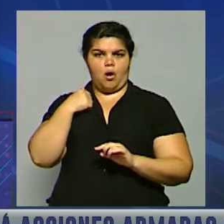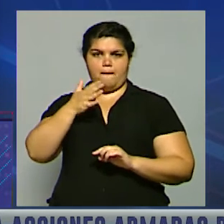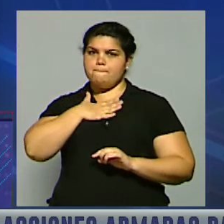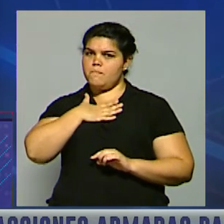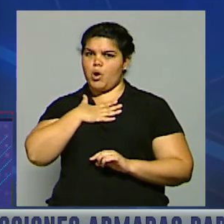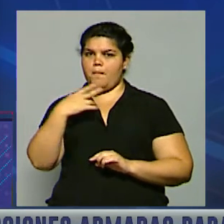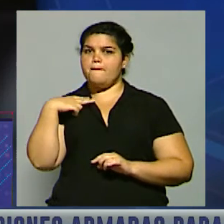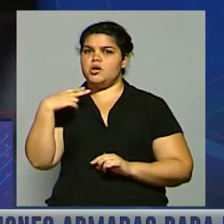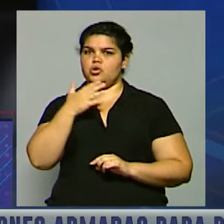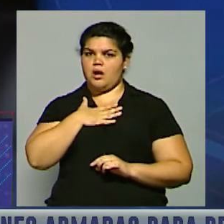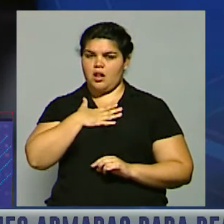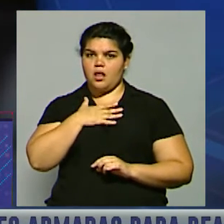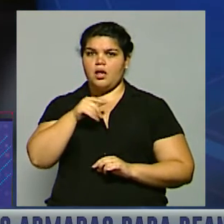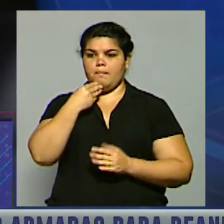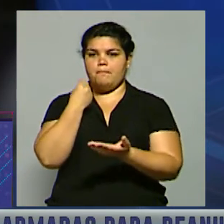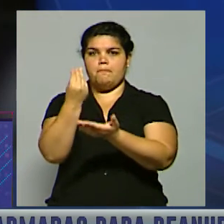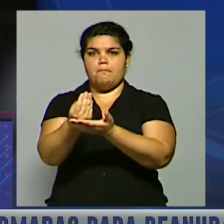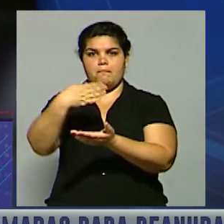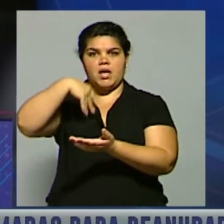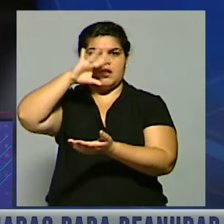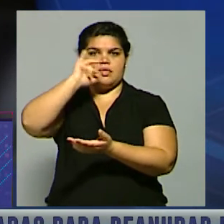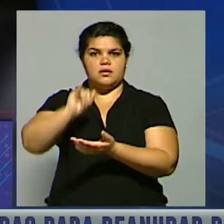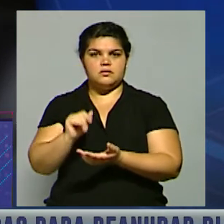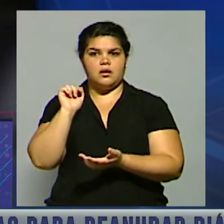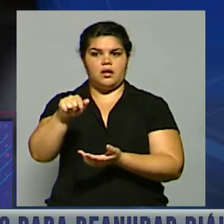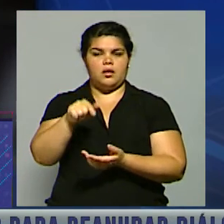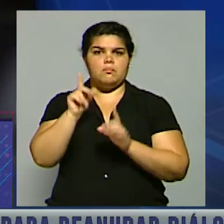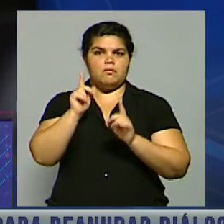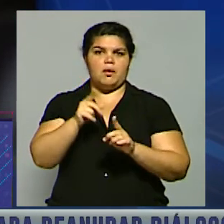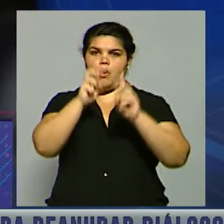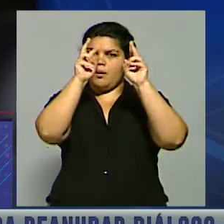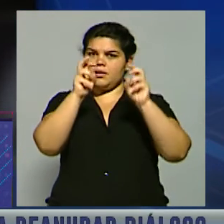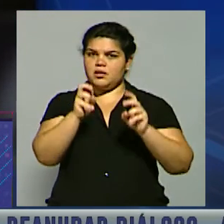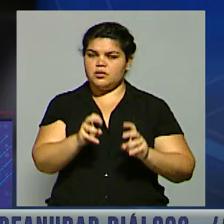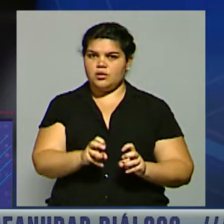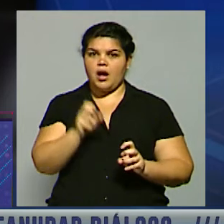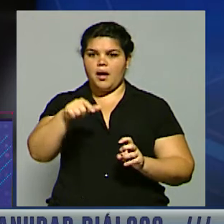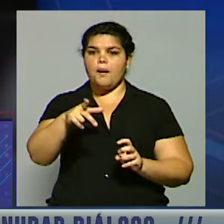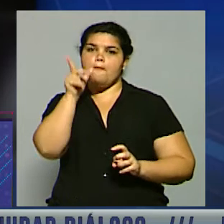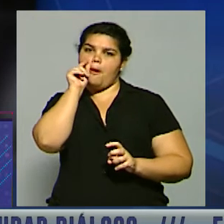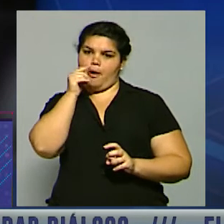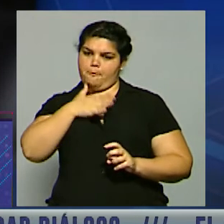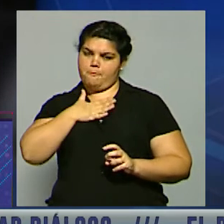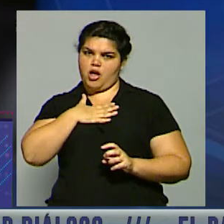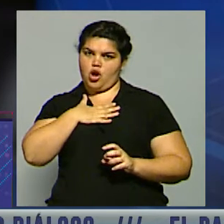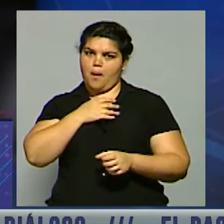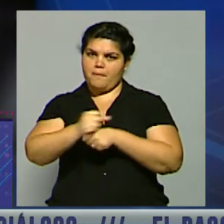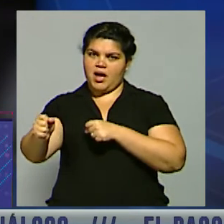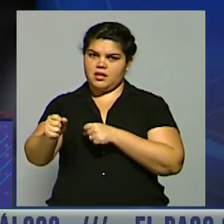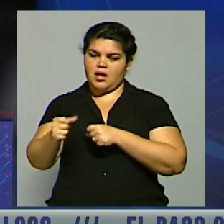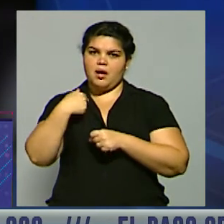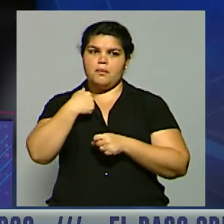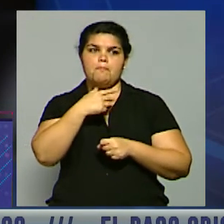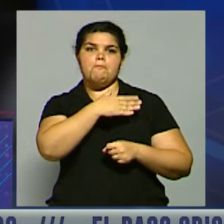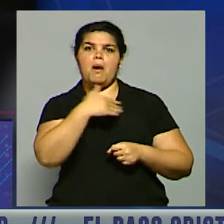personal con la figura de Menéndez, cuando fue nuestro operativo en el que asesinan a mi papá y secuestran a mi mamá y